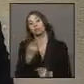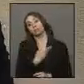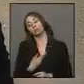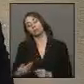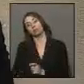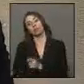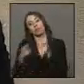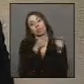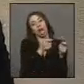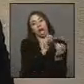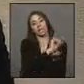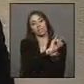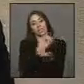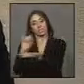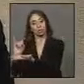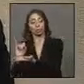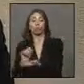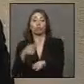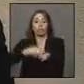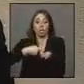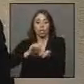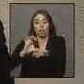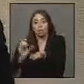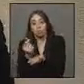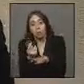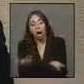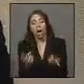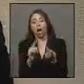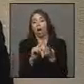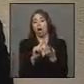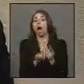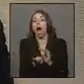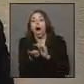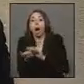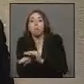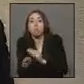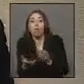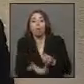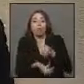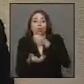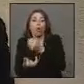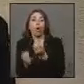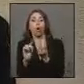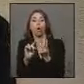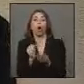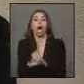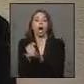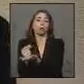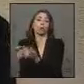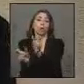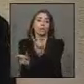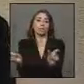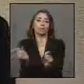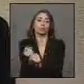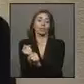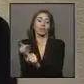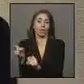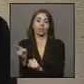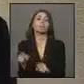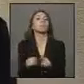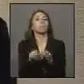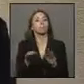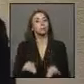para lograr que se les pueda o indemnizar, o apoyar, o ayudar a este grupo de trabajadores, presidente. De